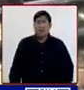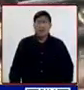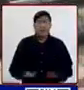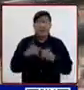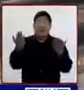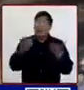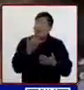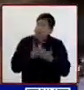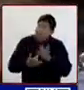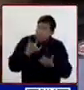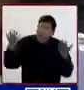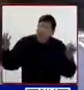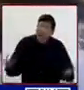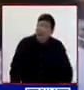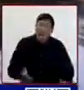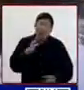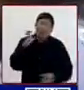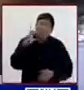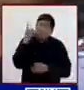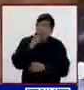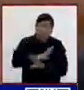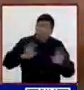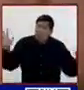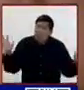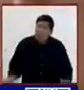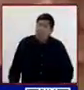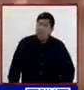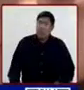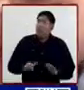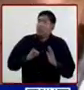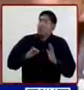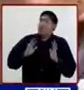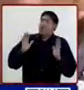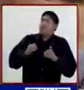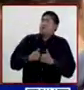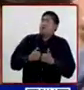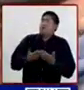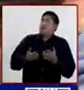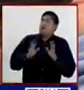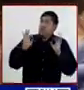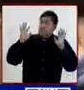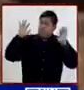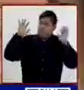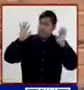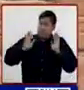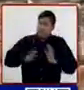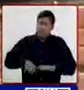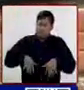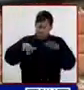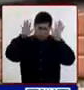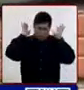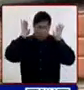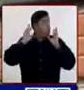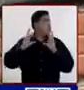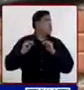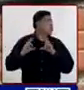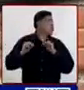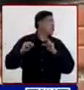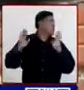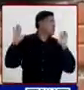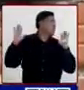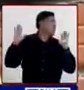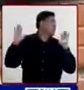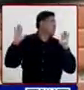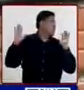¿Cómo me vas a hacer eso? ¿Cómo voy a hacer yo? Por 500 bolivianos. ¿Cómo voy a hacer yo? No, nada que ver yo. Niega rotundamente. No, nada que